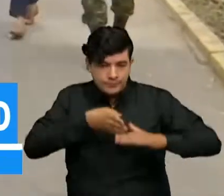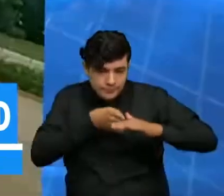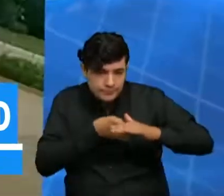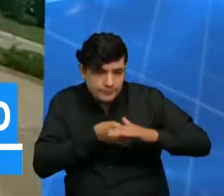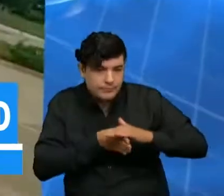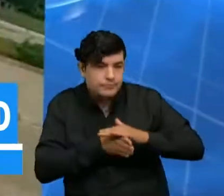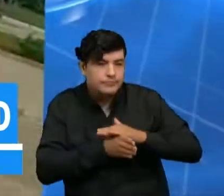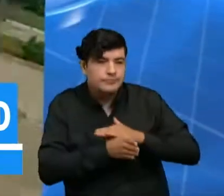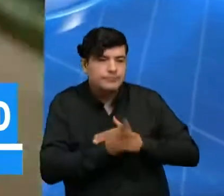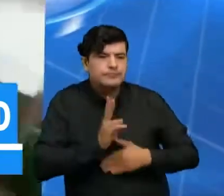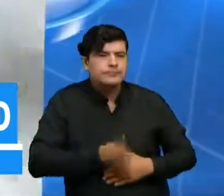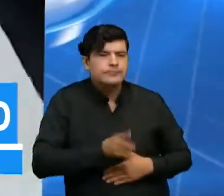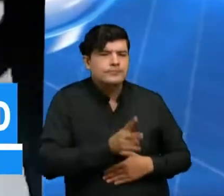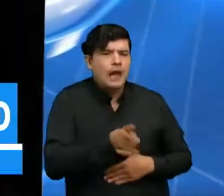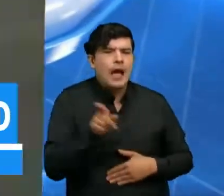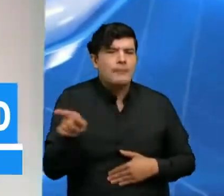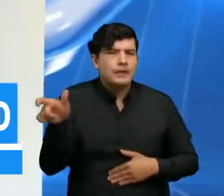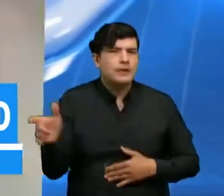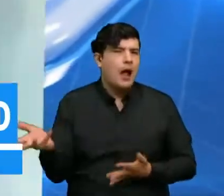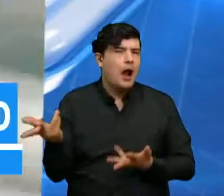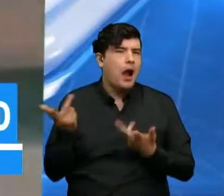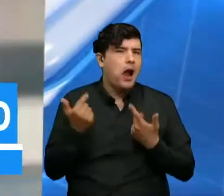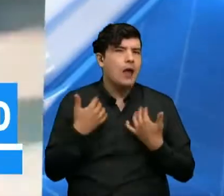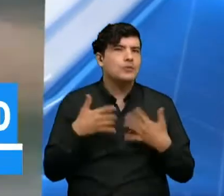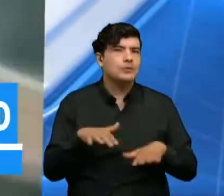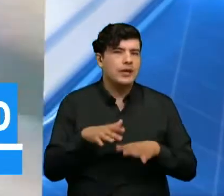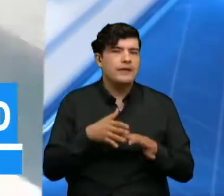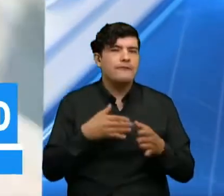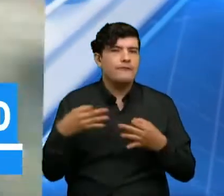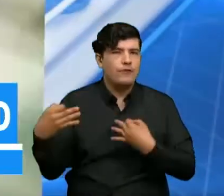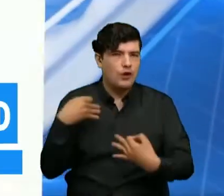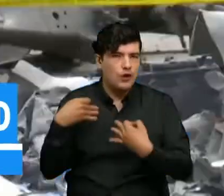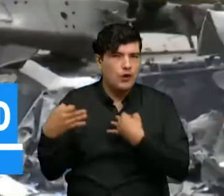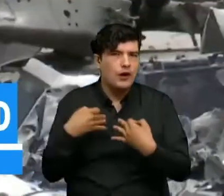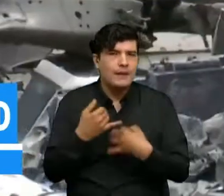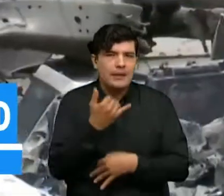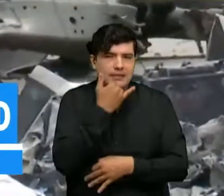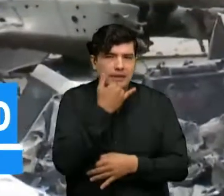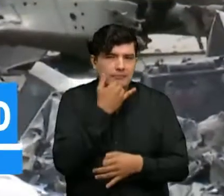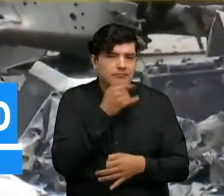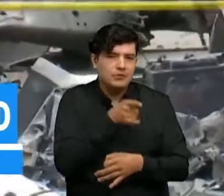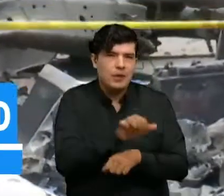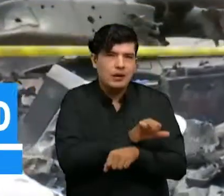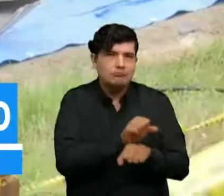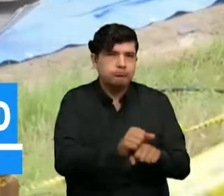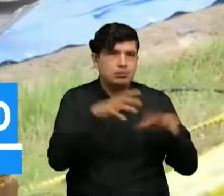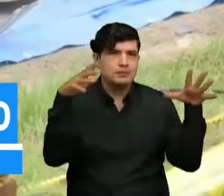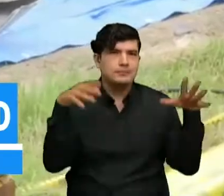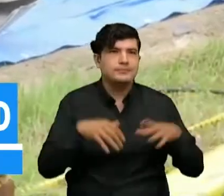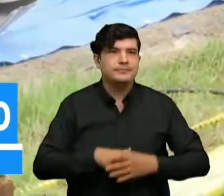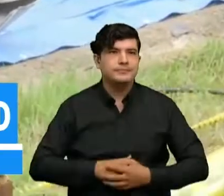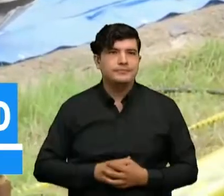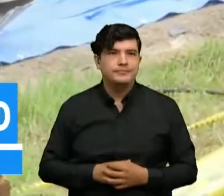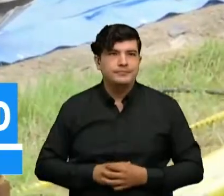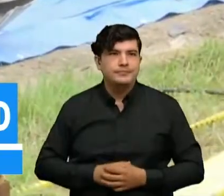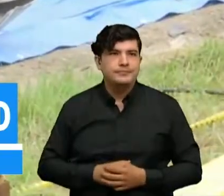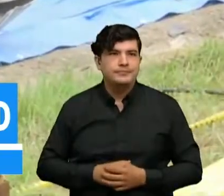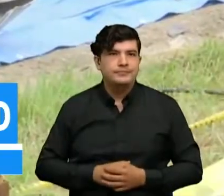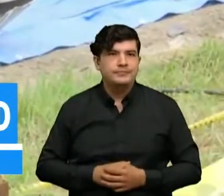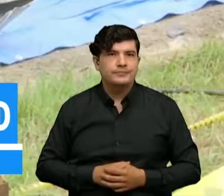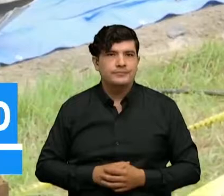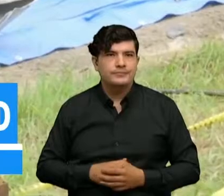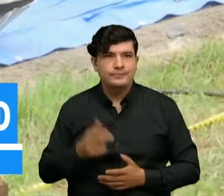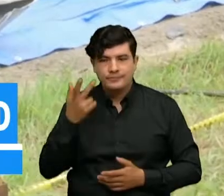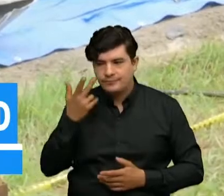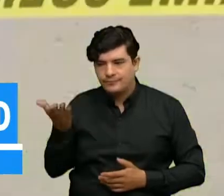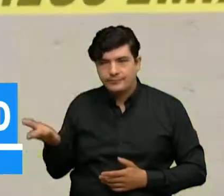revelarse algunos detalles del ataque terrorista sufrido el pasado martes en este mismo lugar. Piezas quemadas y retorcidas sobre el suelo encima de una lona